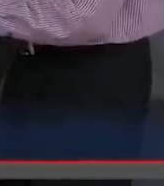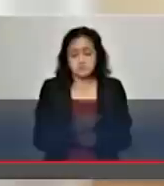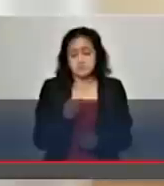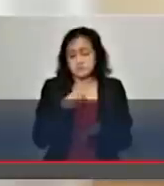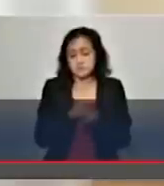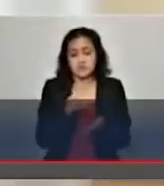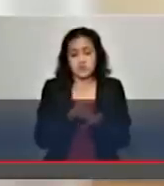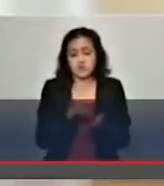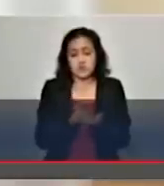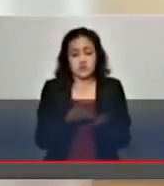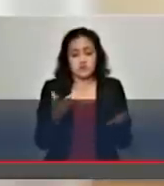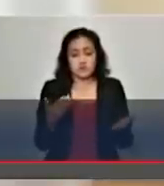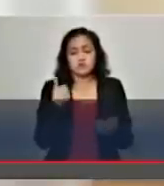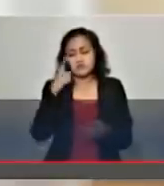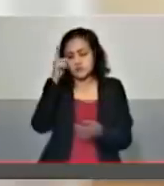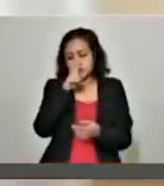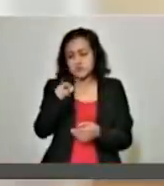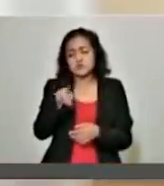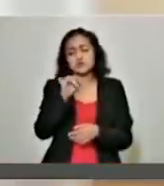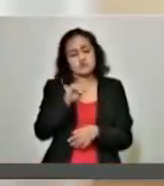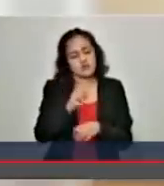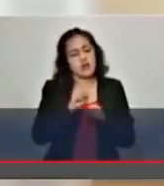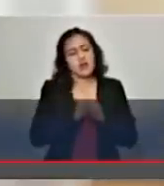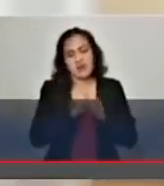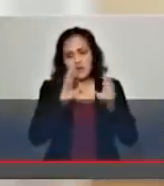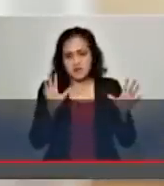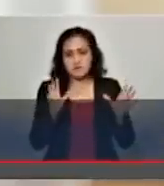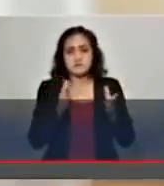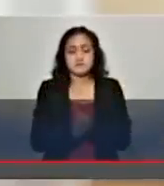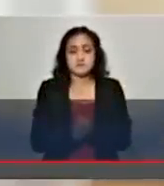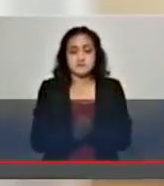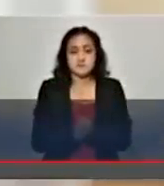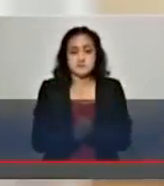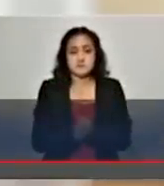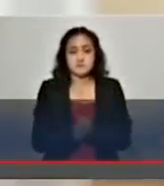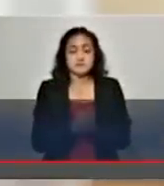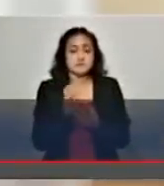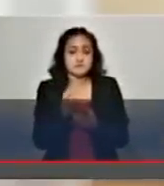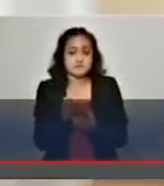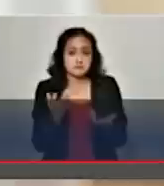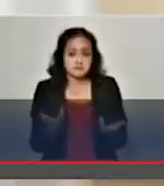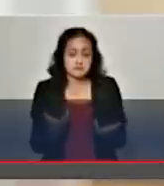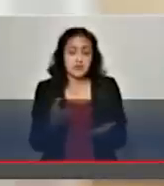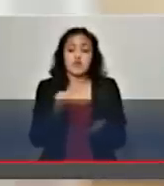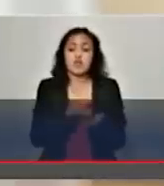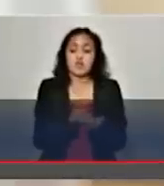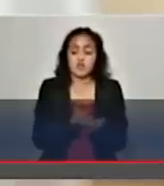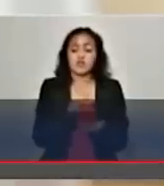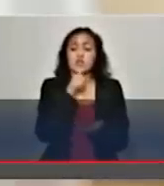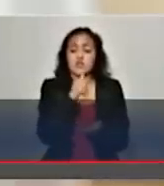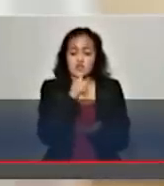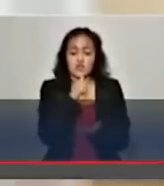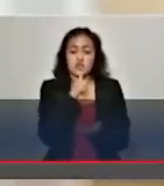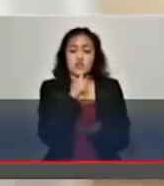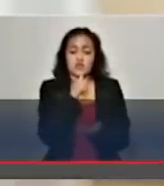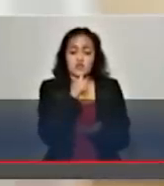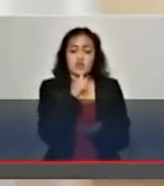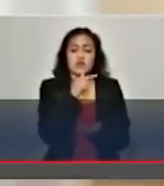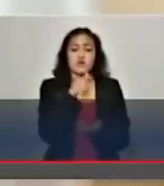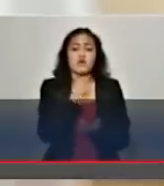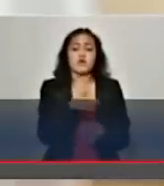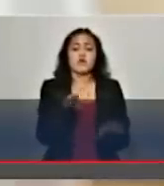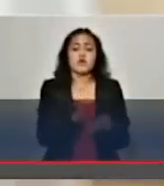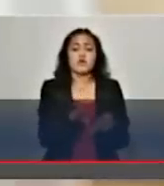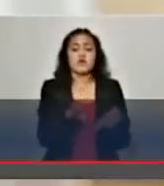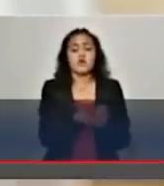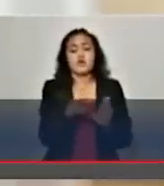cumplen con la recomendación sí claro es este mantener los